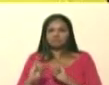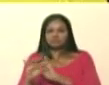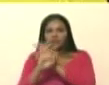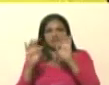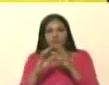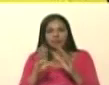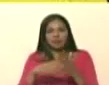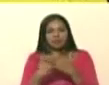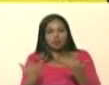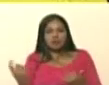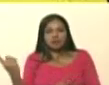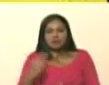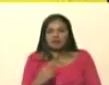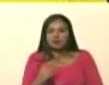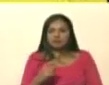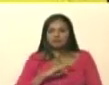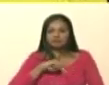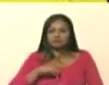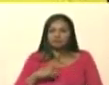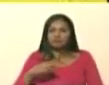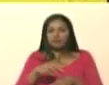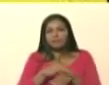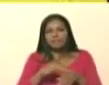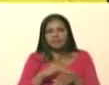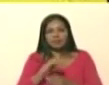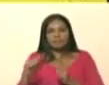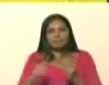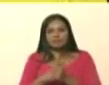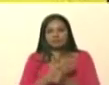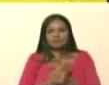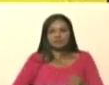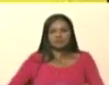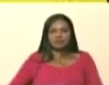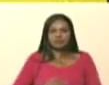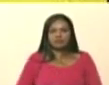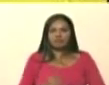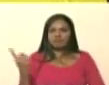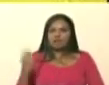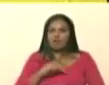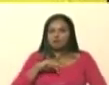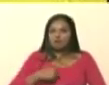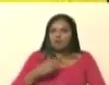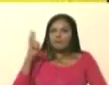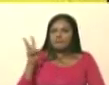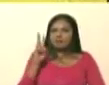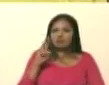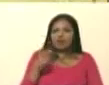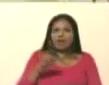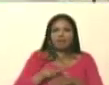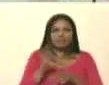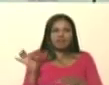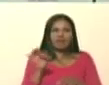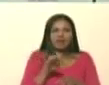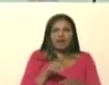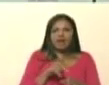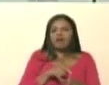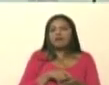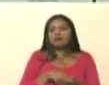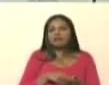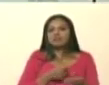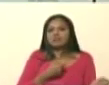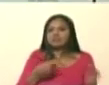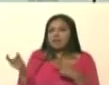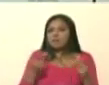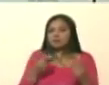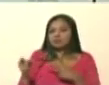llegar al momento ministro compañeros vicepresidenta debe llegar al momento en que venezuela deje de exportar la